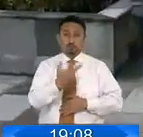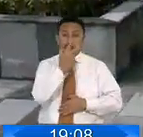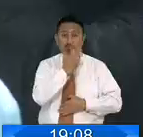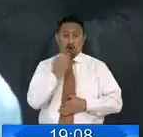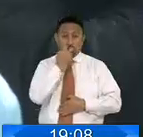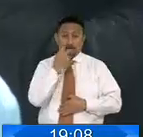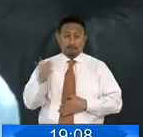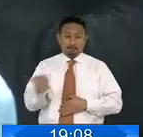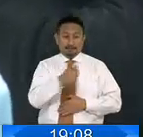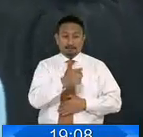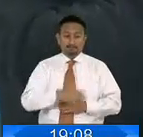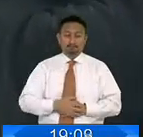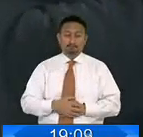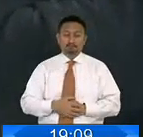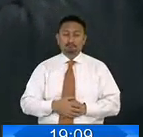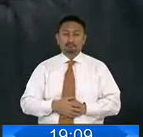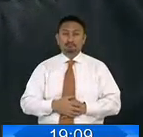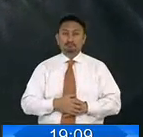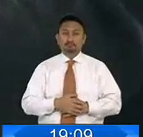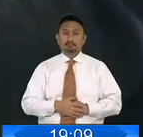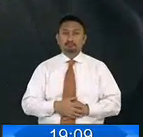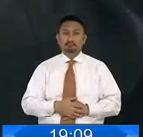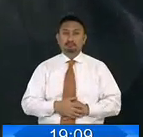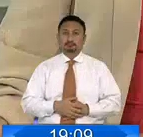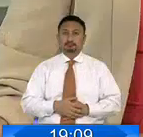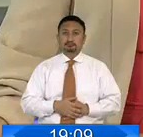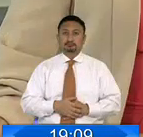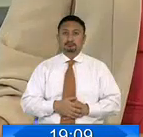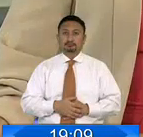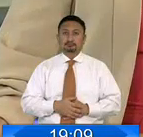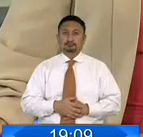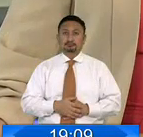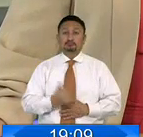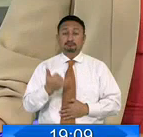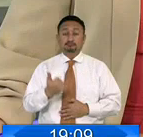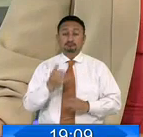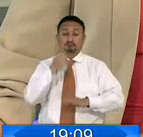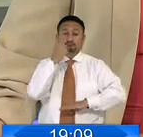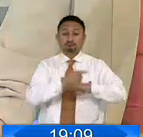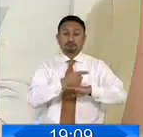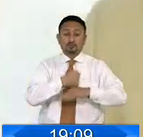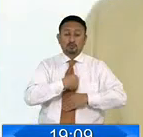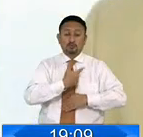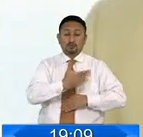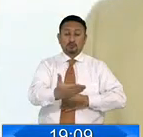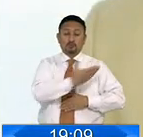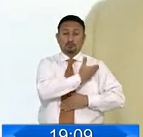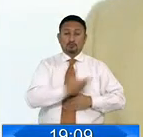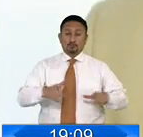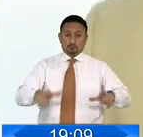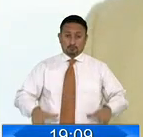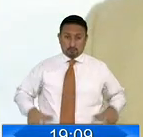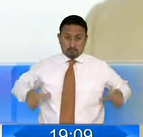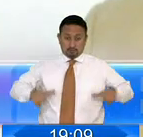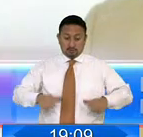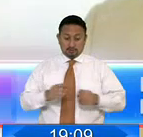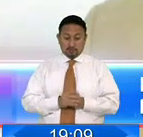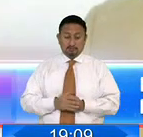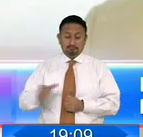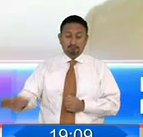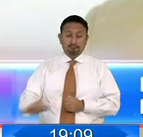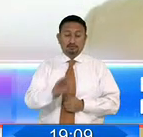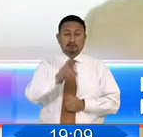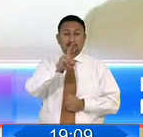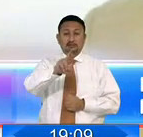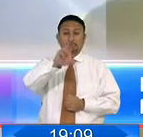oral informó valeriana barro mediante decreto ejecutivo el presidente de lenin moreno designó a